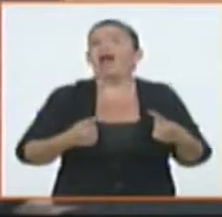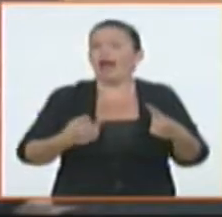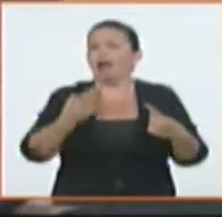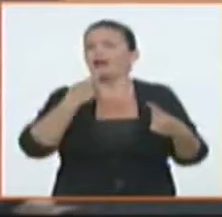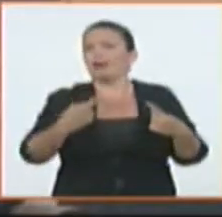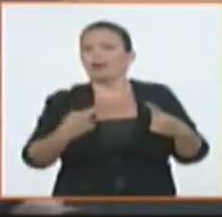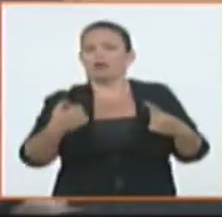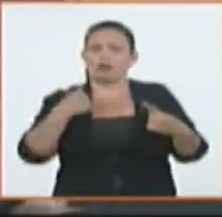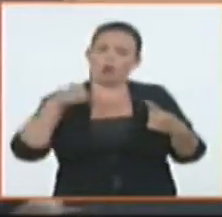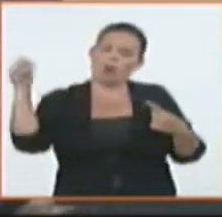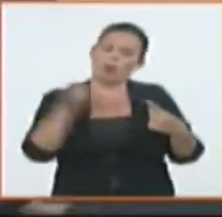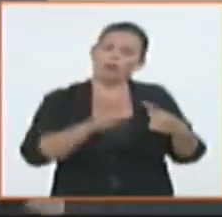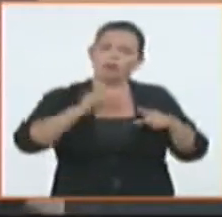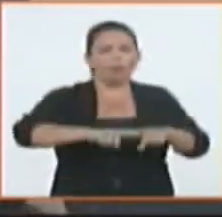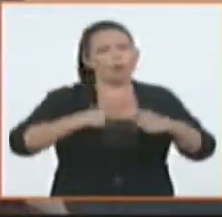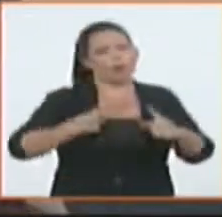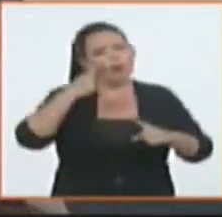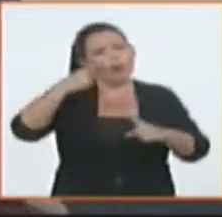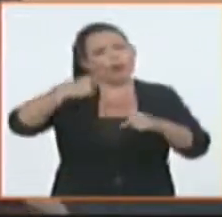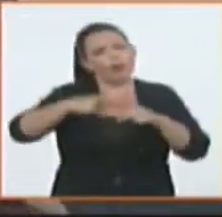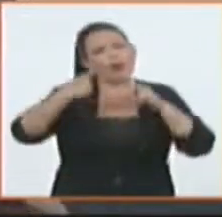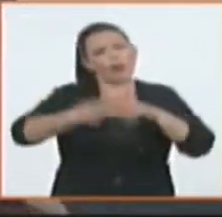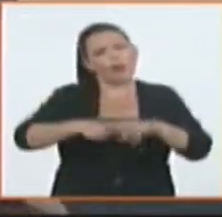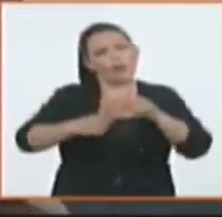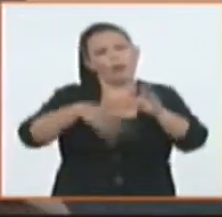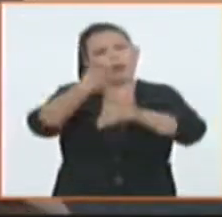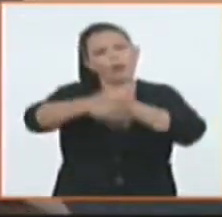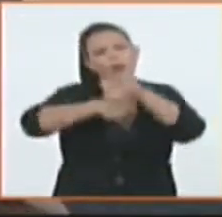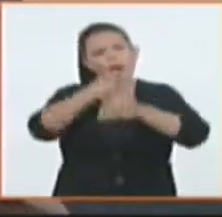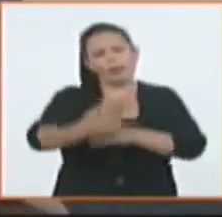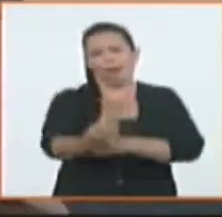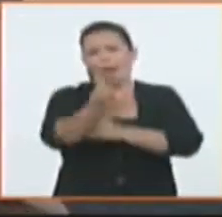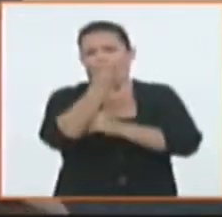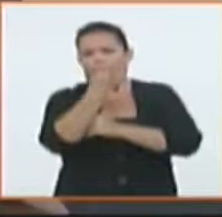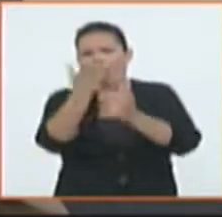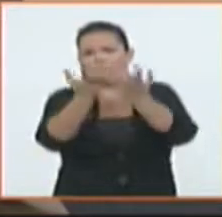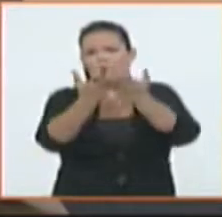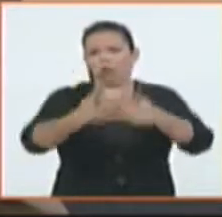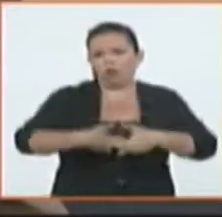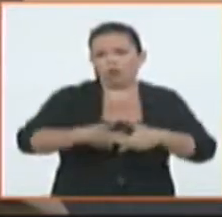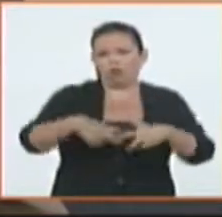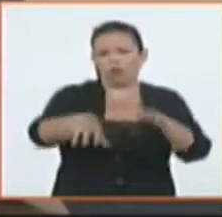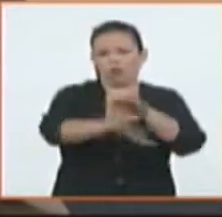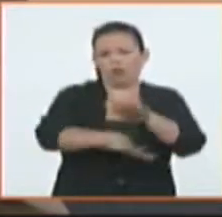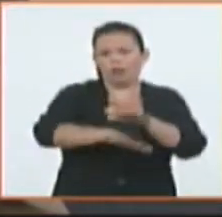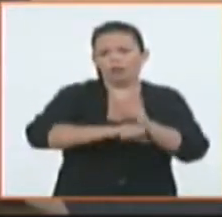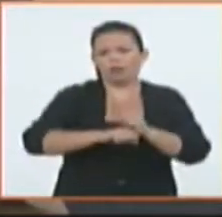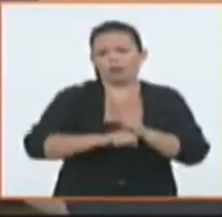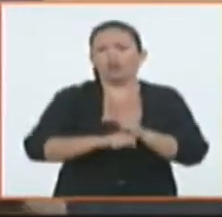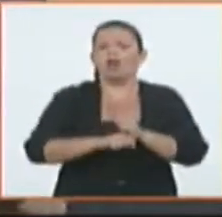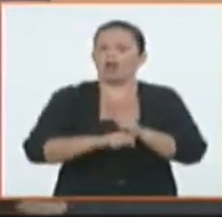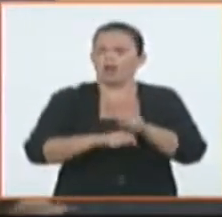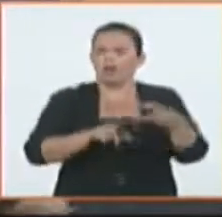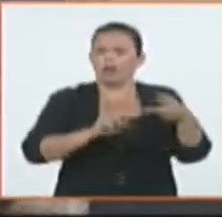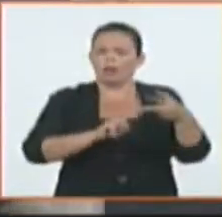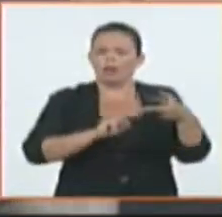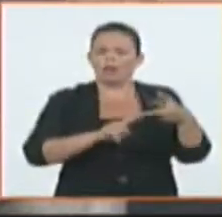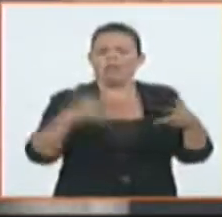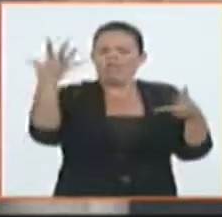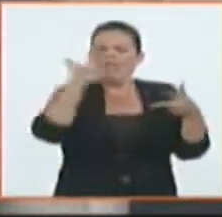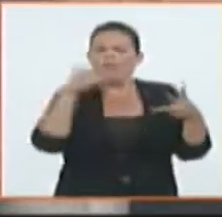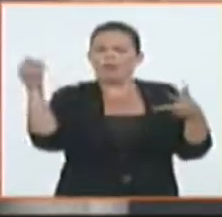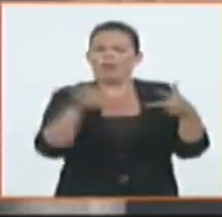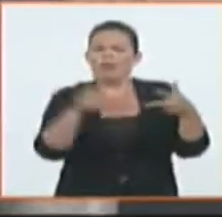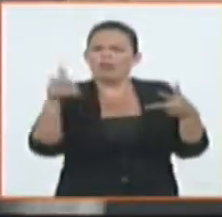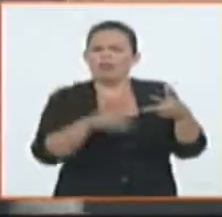la producción de alimentos en la comunidad. Entonces, si es para la producción de alimentos, que es el objetivo y el contenido, ¿quiénes van a participar? Bueno,